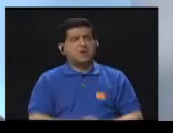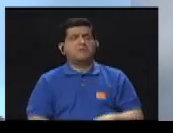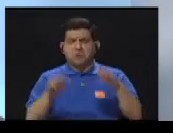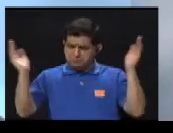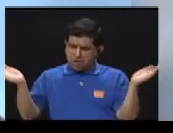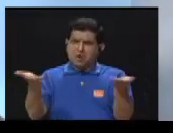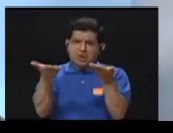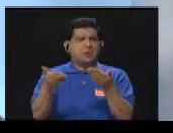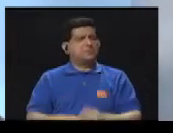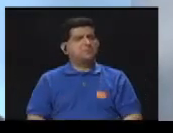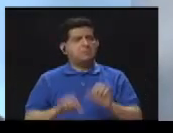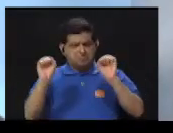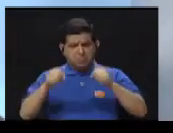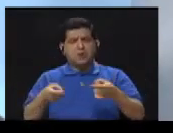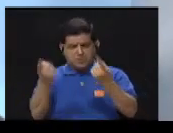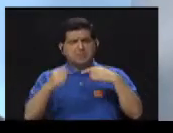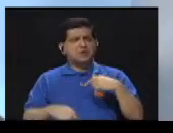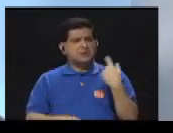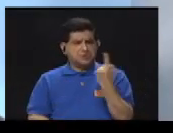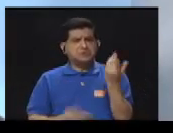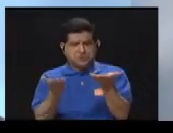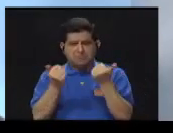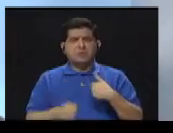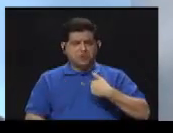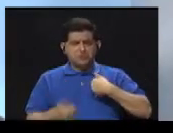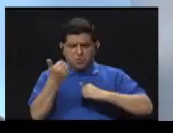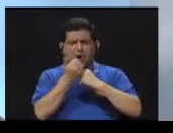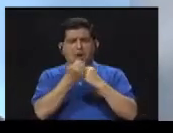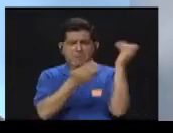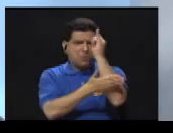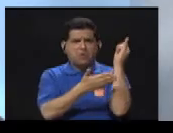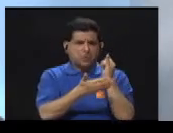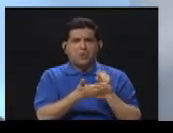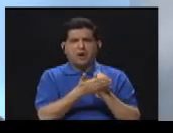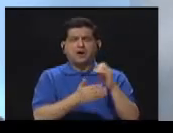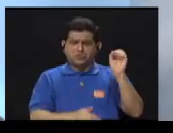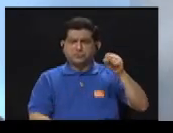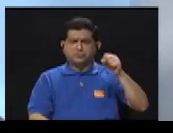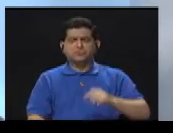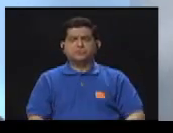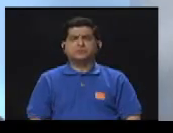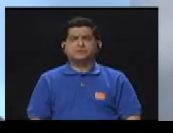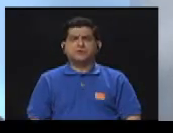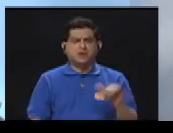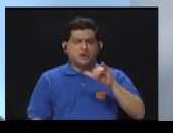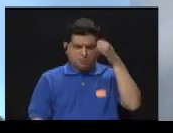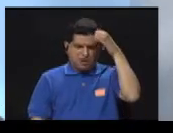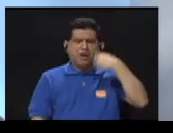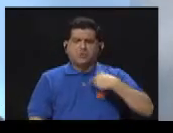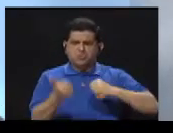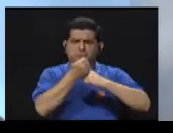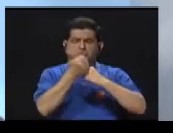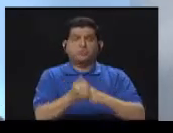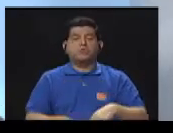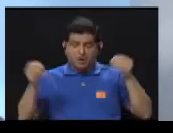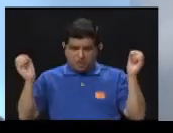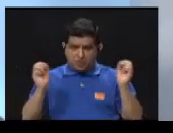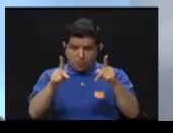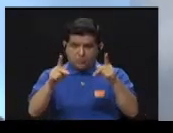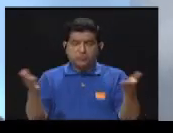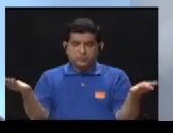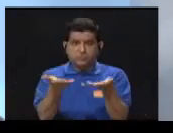nos abrió las puertas de la obra, nos dijo, podemos ir cuando quieran. Él dijo que él apoyaba mucho el arte, todo lo que fuera arte y cultura. Entonces nos